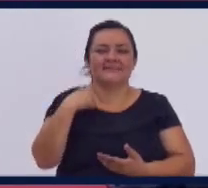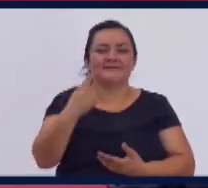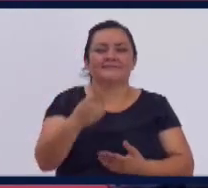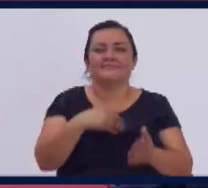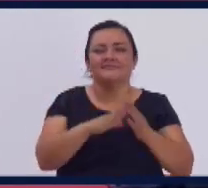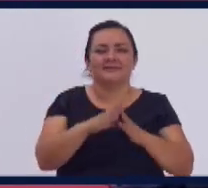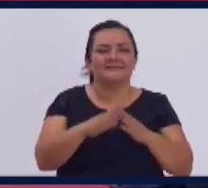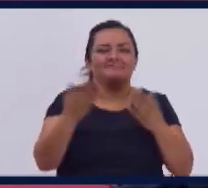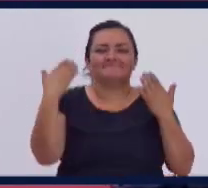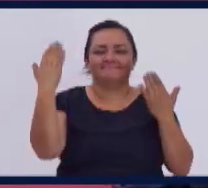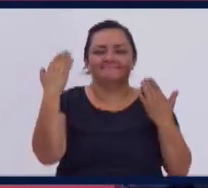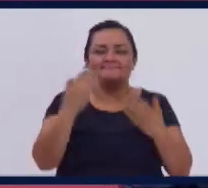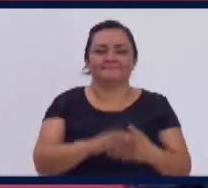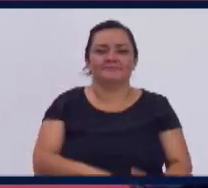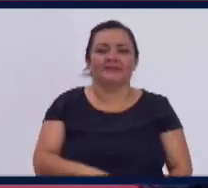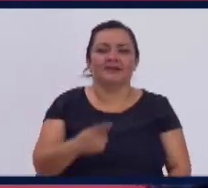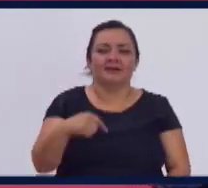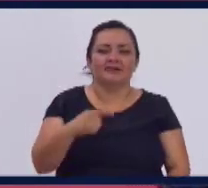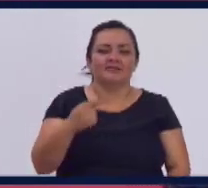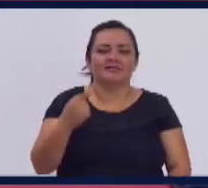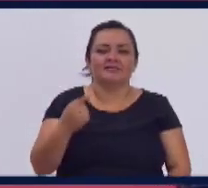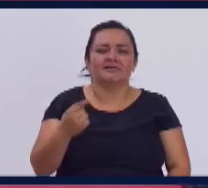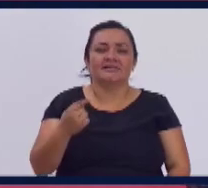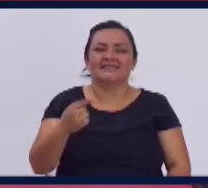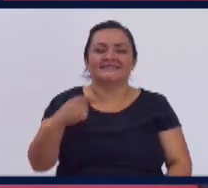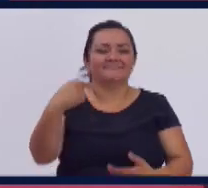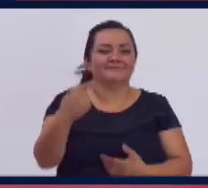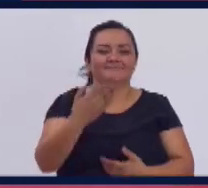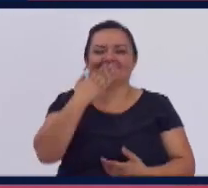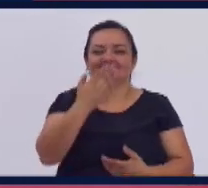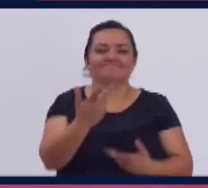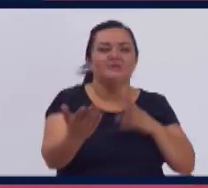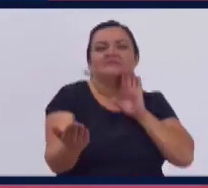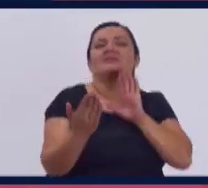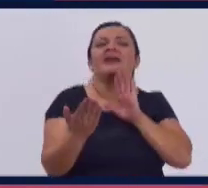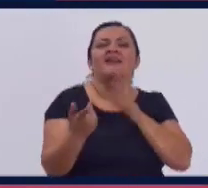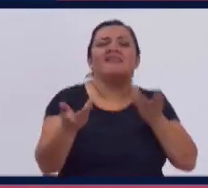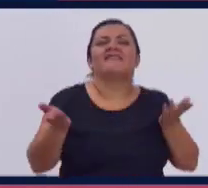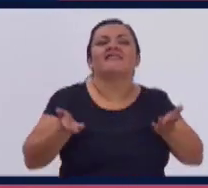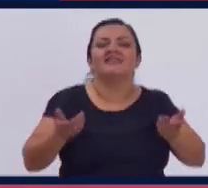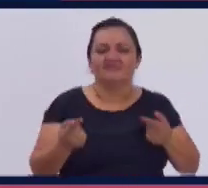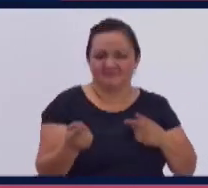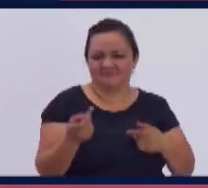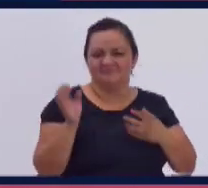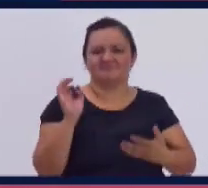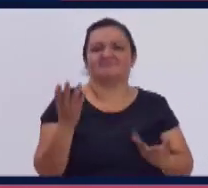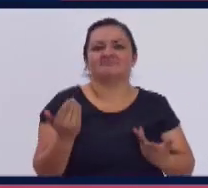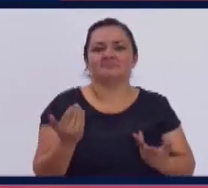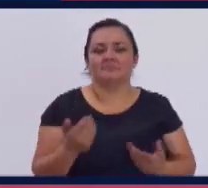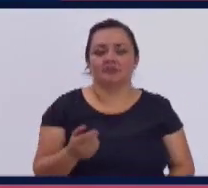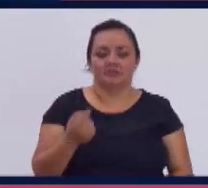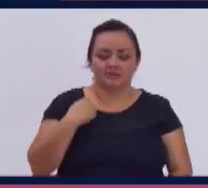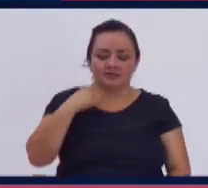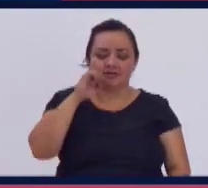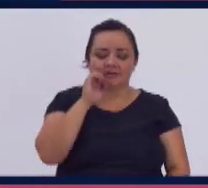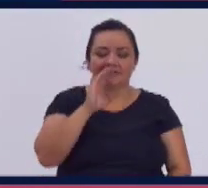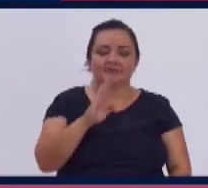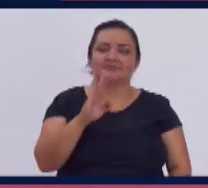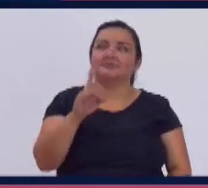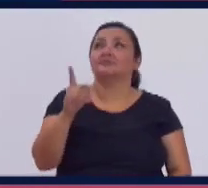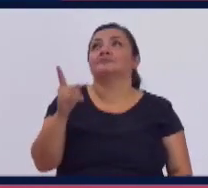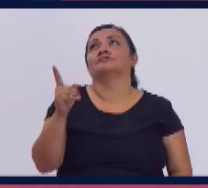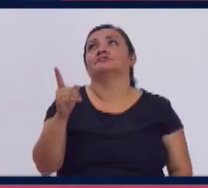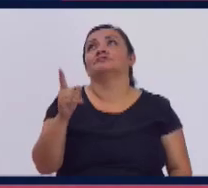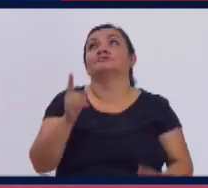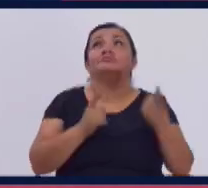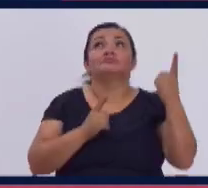Y los que dirigían la alabanza cantaban y el tipo se ponía frente y nos retaba como decir, ¿qué me vas a hacer? ¿Qué decía, Señor?